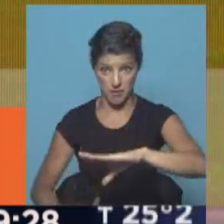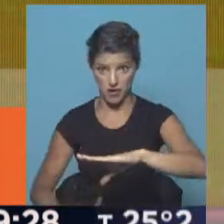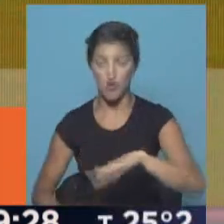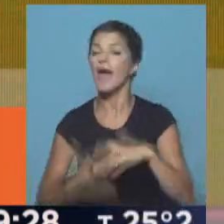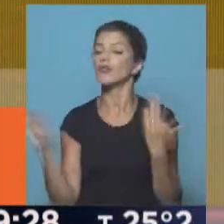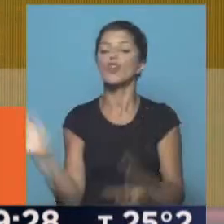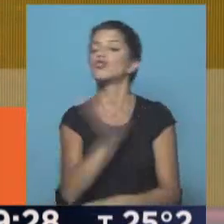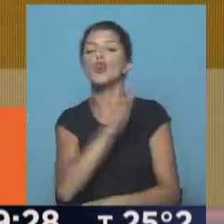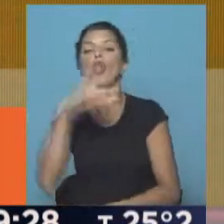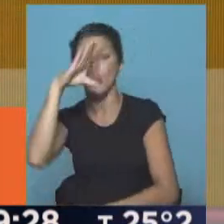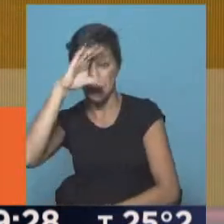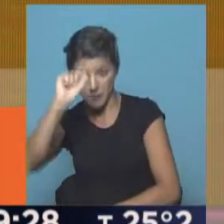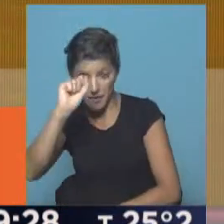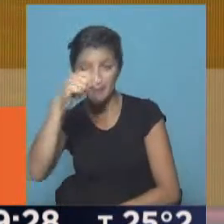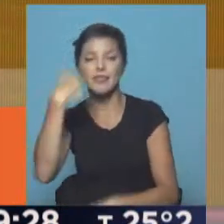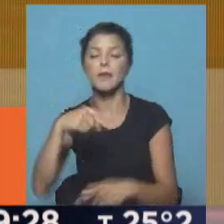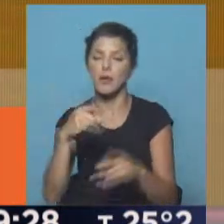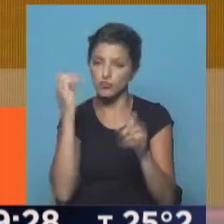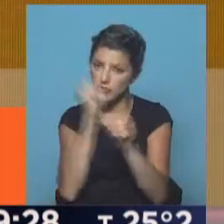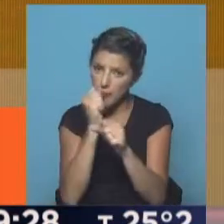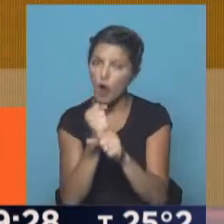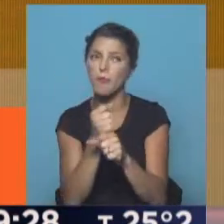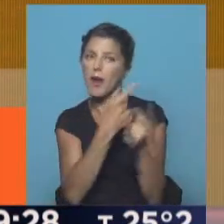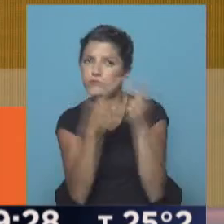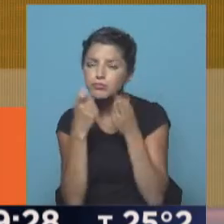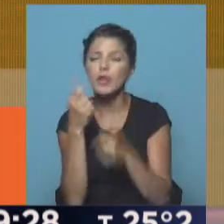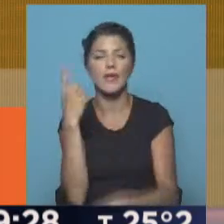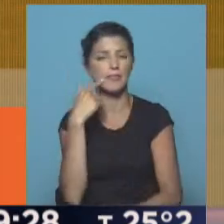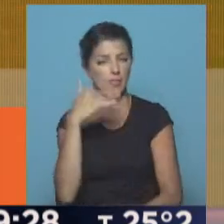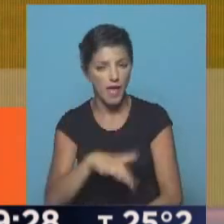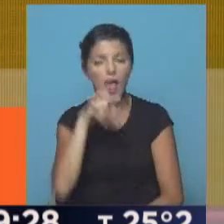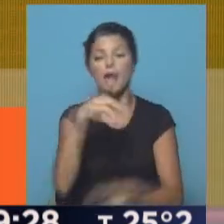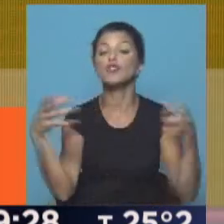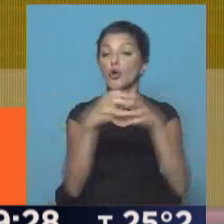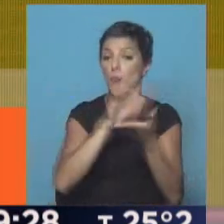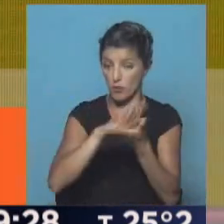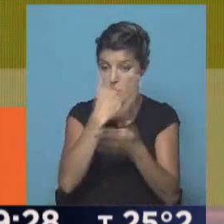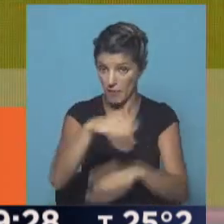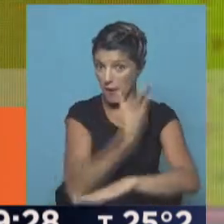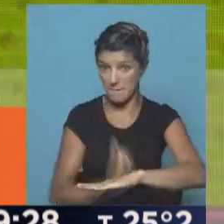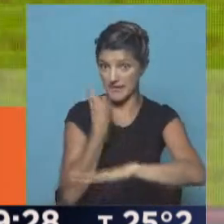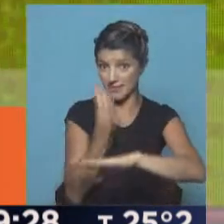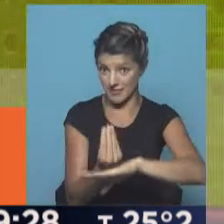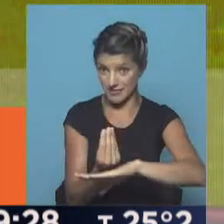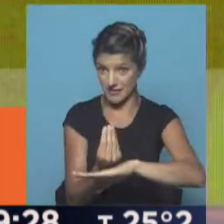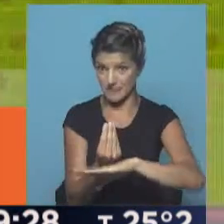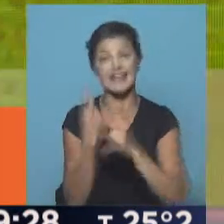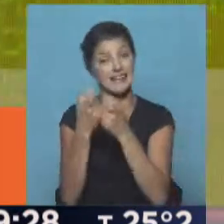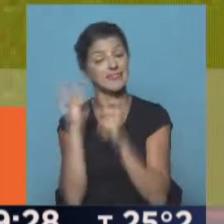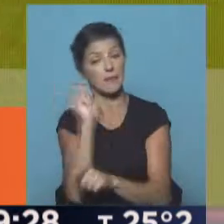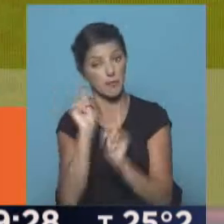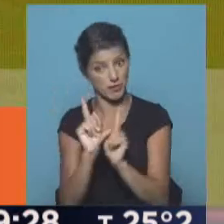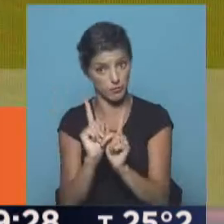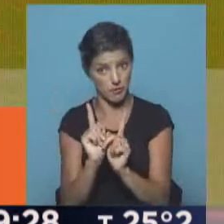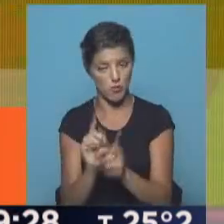tener un trabajo de aprendizaje con esta nueva administración que va a tomar algunos meses. Así que para la